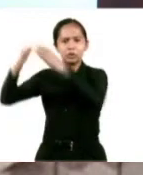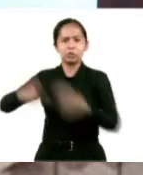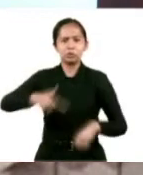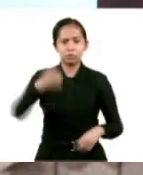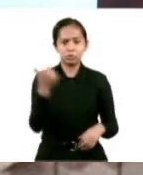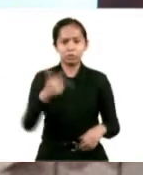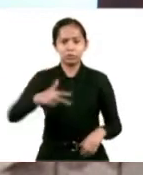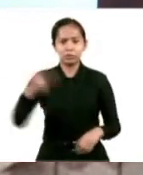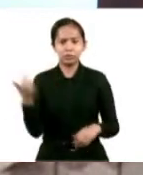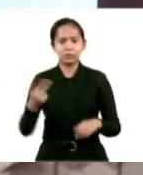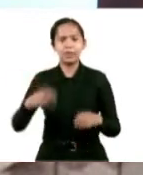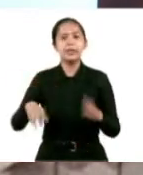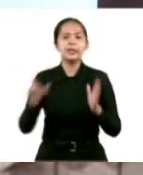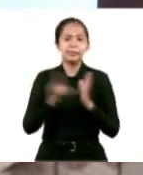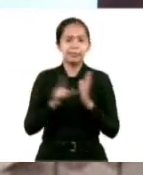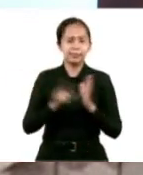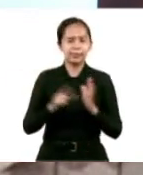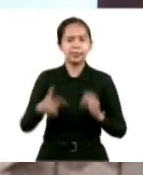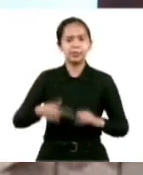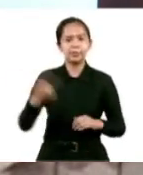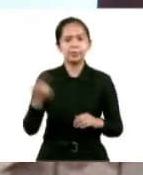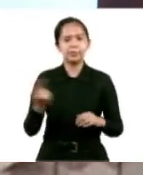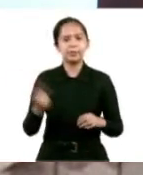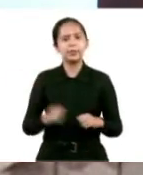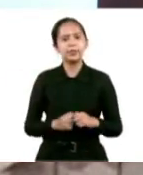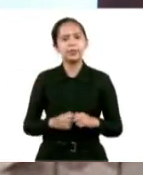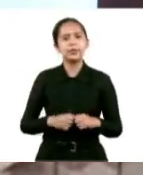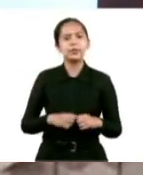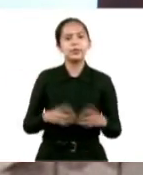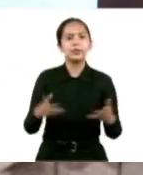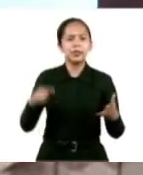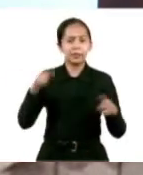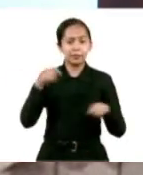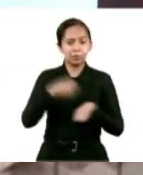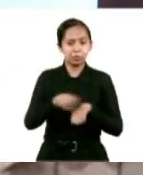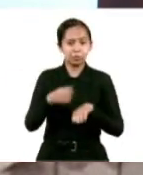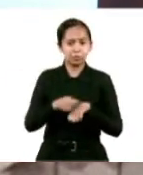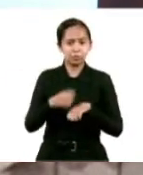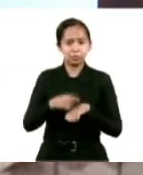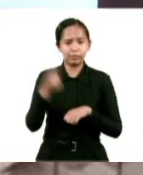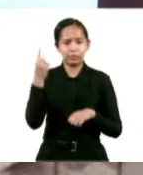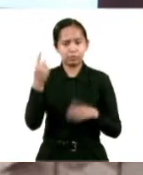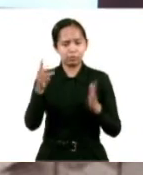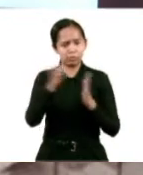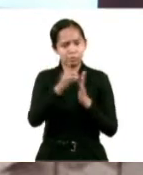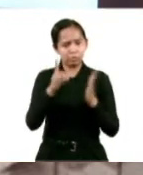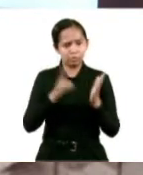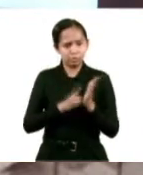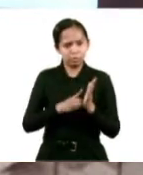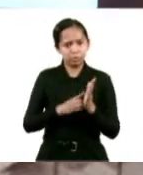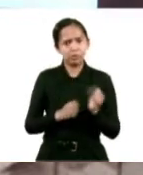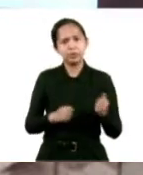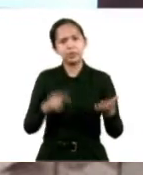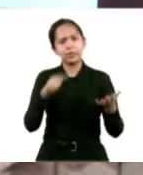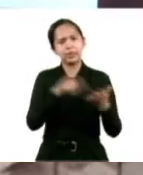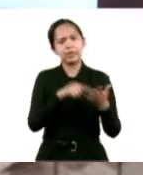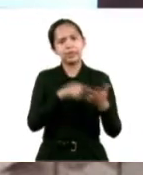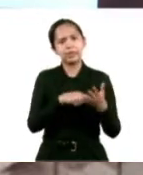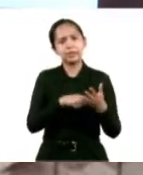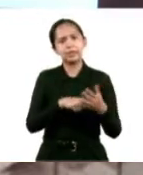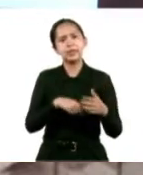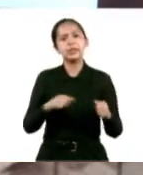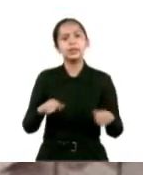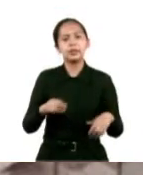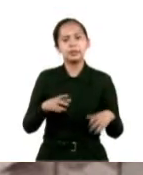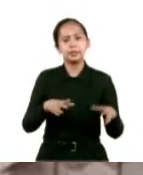línea 12 del metro, identificadas en el dictamen preliminar fase 1 de DNB. Los hallazgos preliminares,